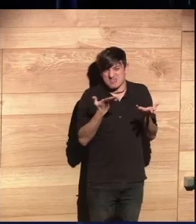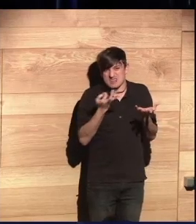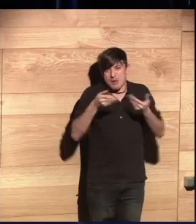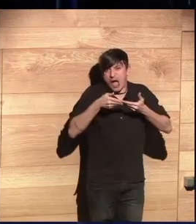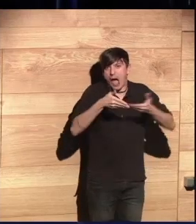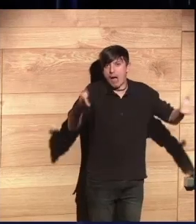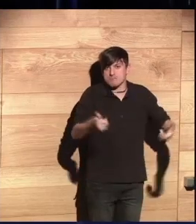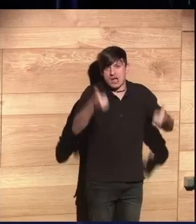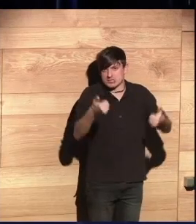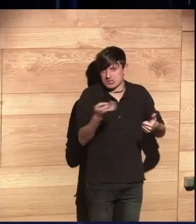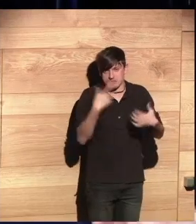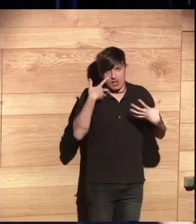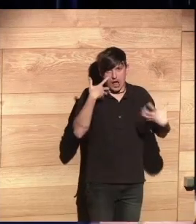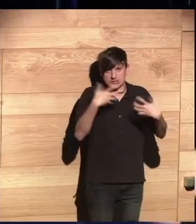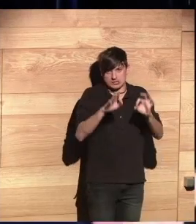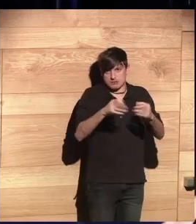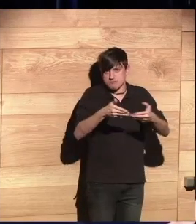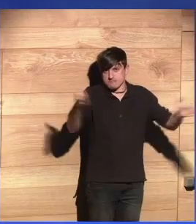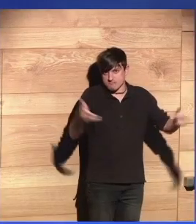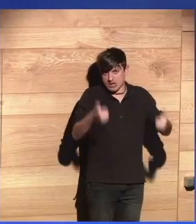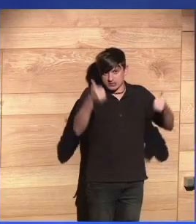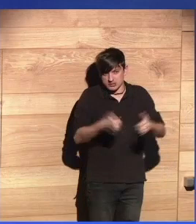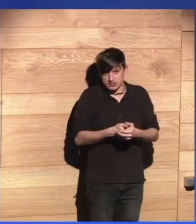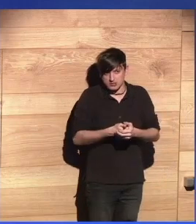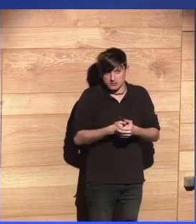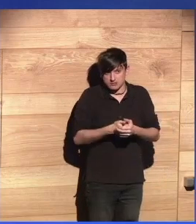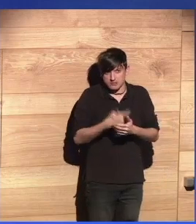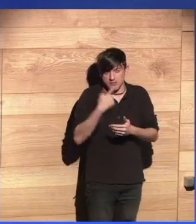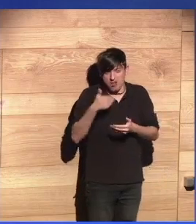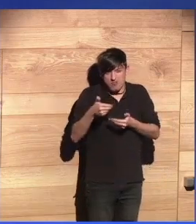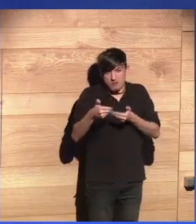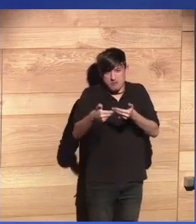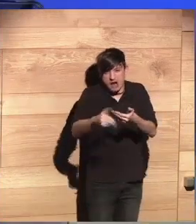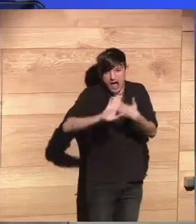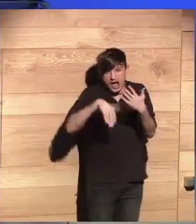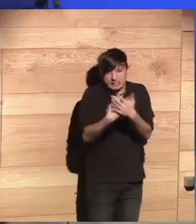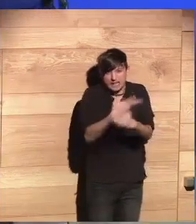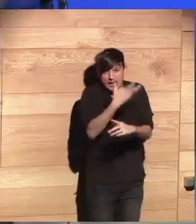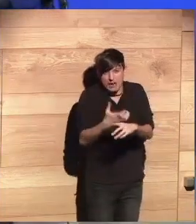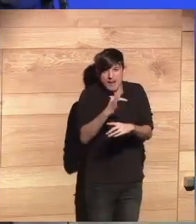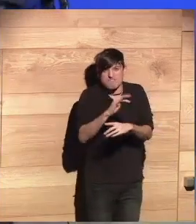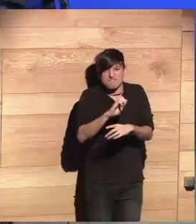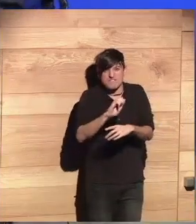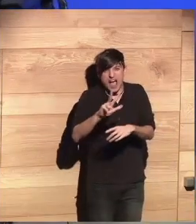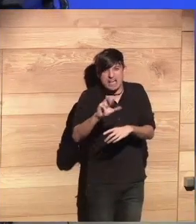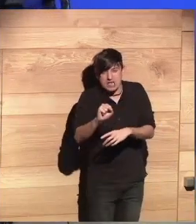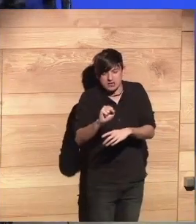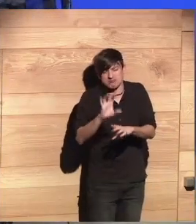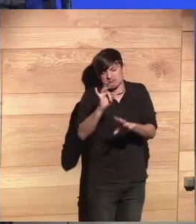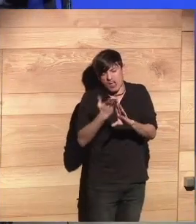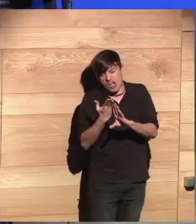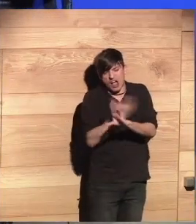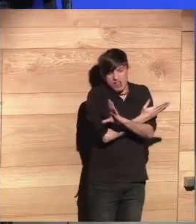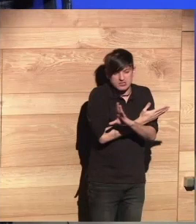¿no?, que es de lo que se trata. Porque hay quien dice que has demorado mucho en grabar Falla, ¿no? Exactamente, sí, porque me he encontrado que he grabado muchísimo